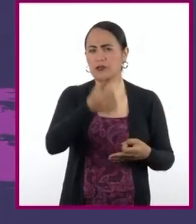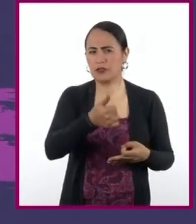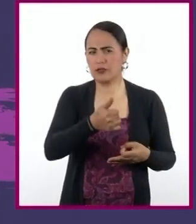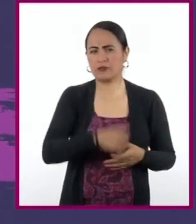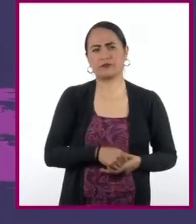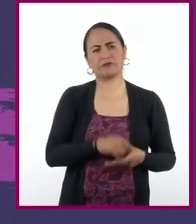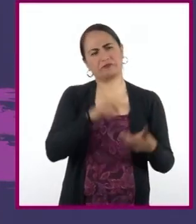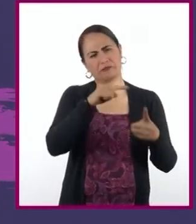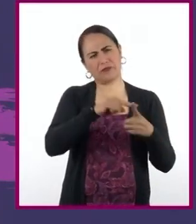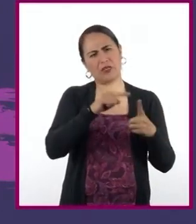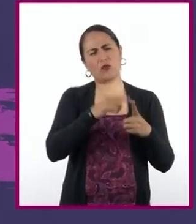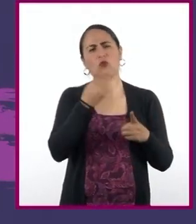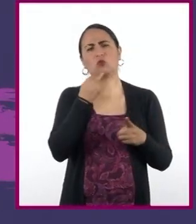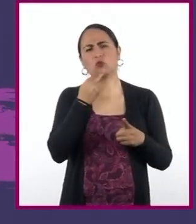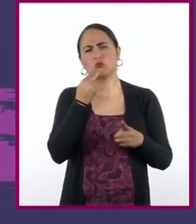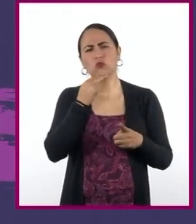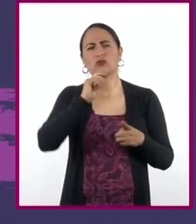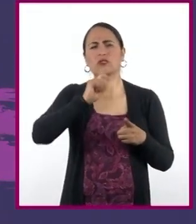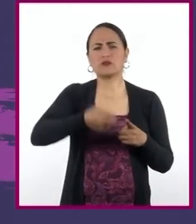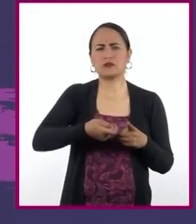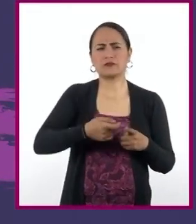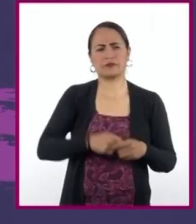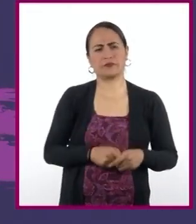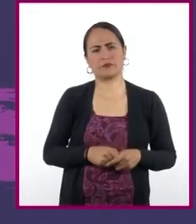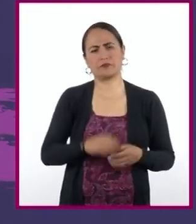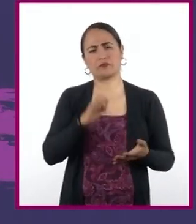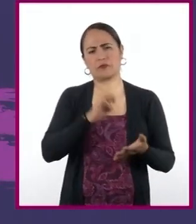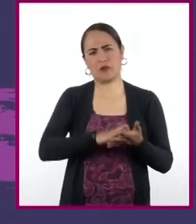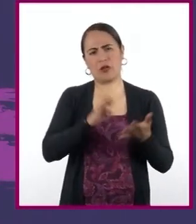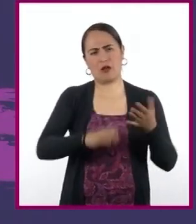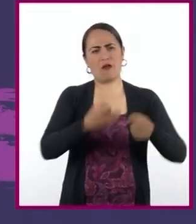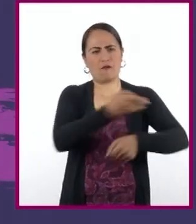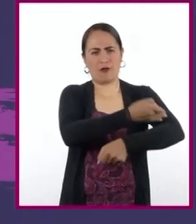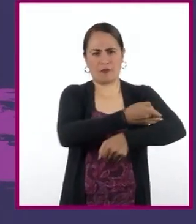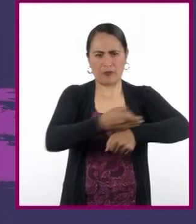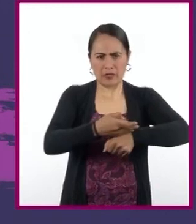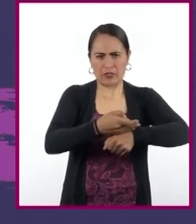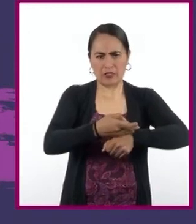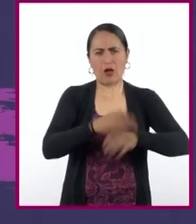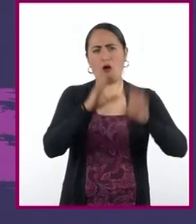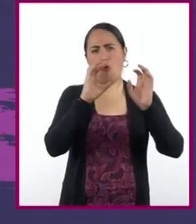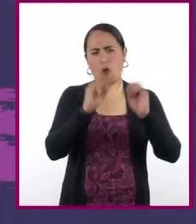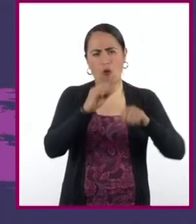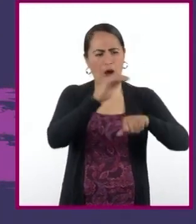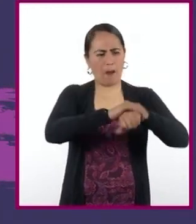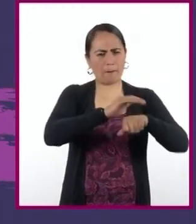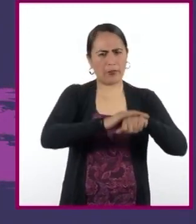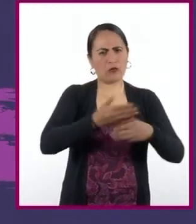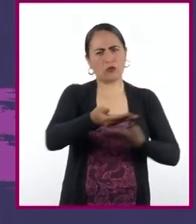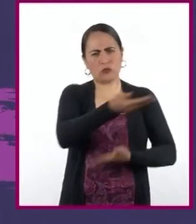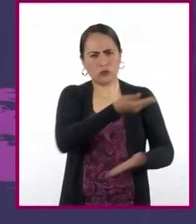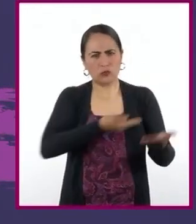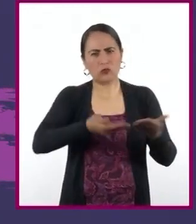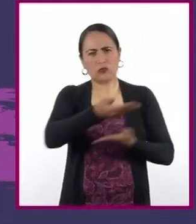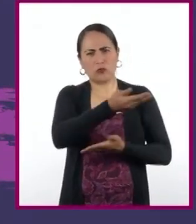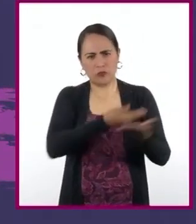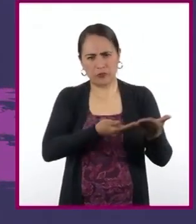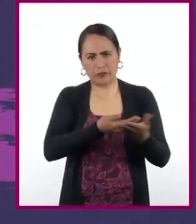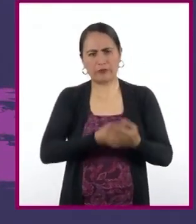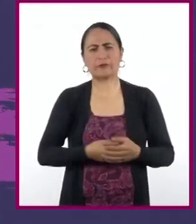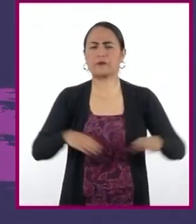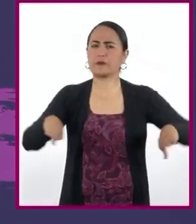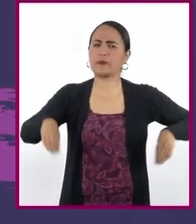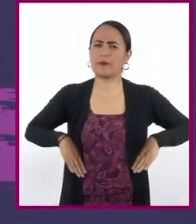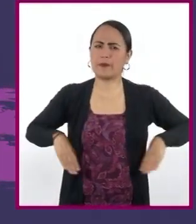en situaciones comunicativas como el ámbito familiar o cuando convives con tus amigos. Se